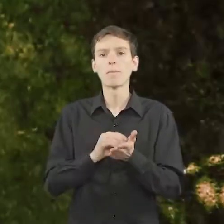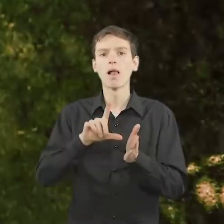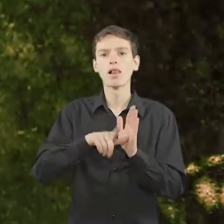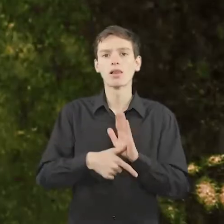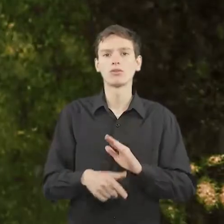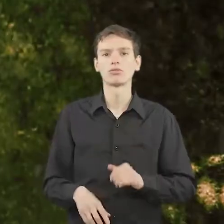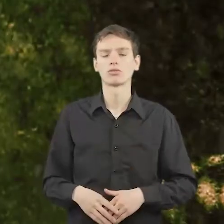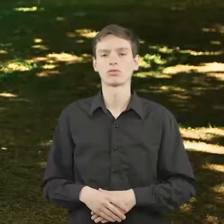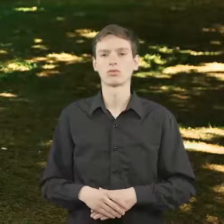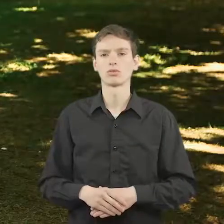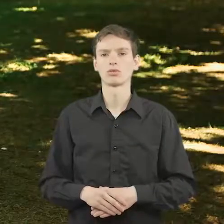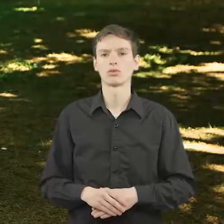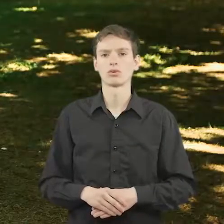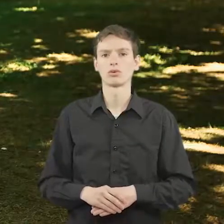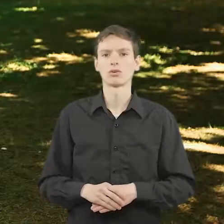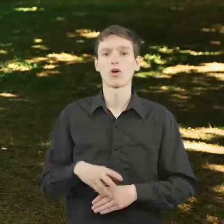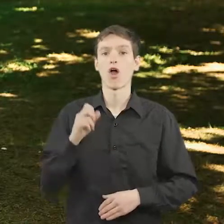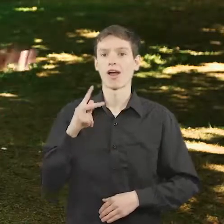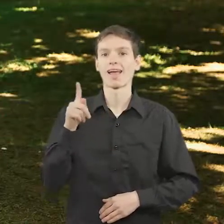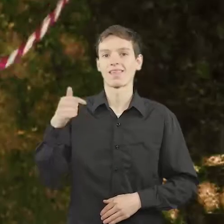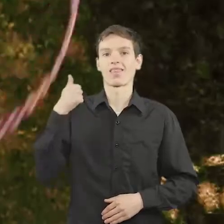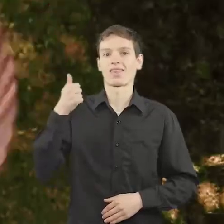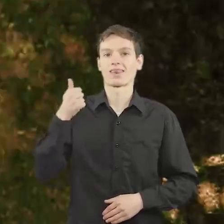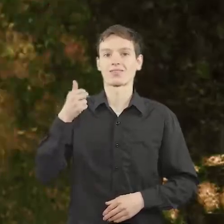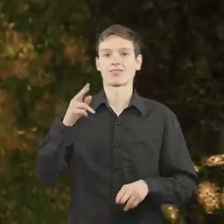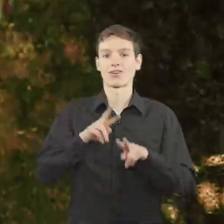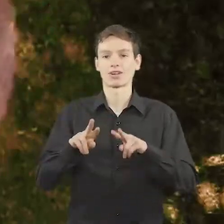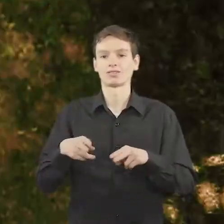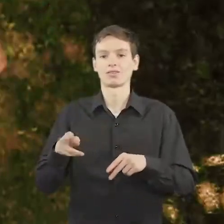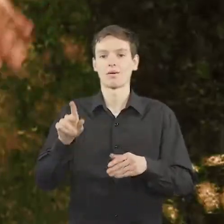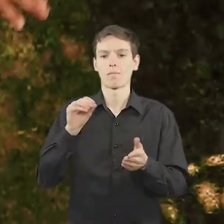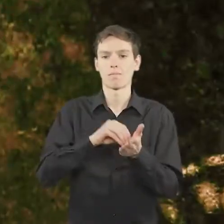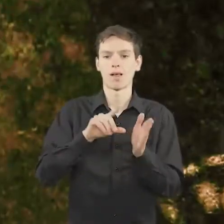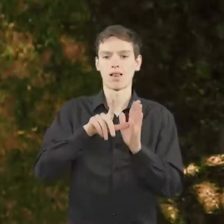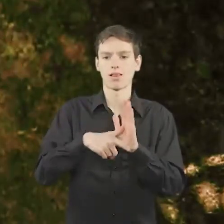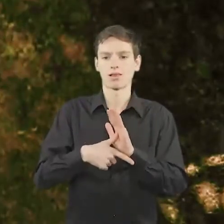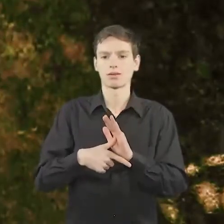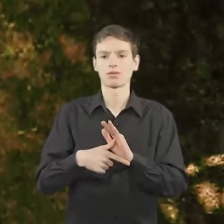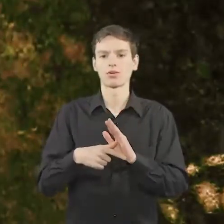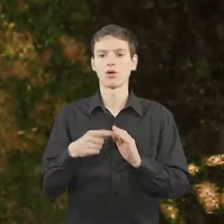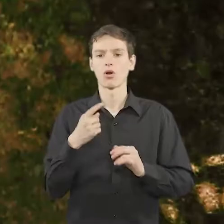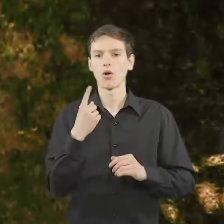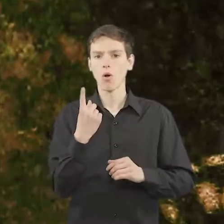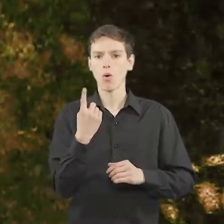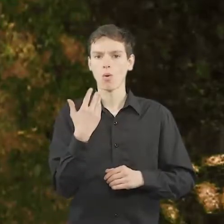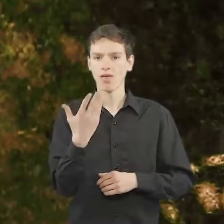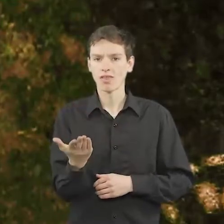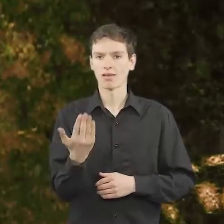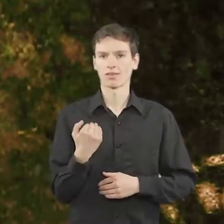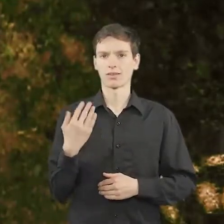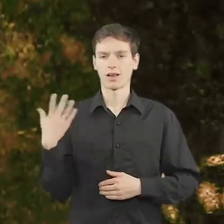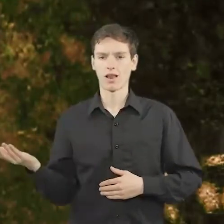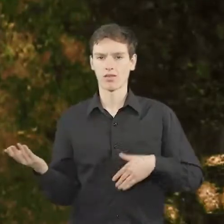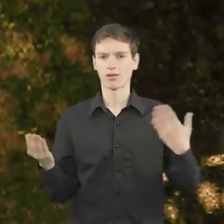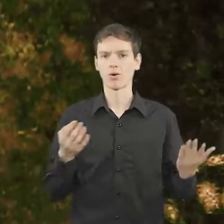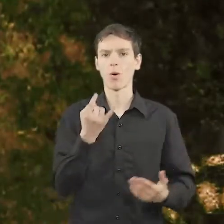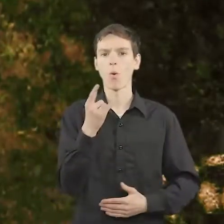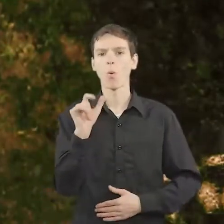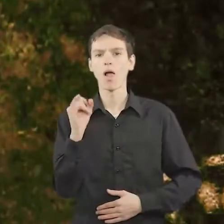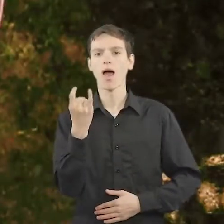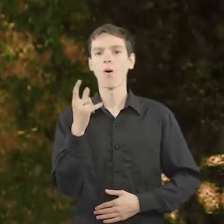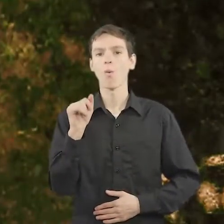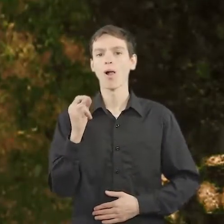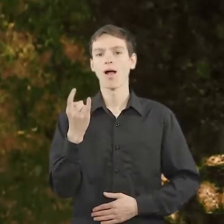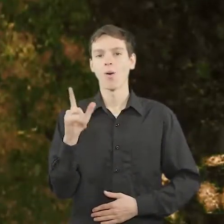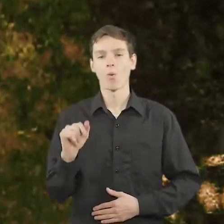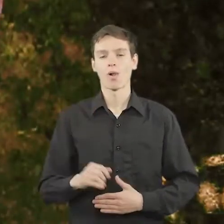Señor director. Y... La cámara enfoca a Sara desde arriba y ella hace girar el Hula Hula en cámara lenta. Hula, hula, hula, hula.